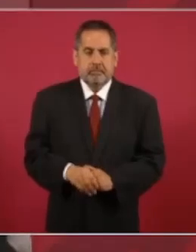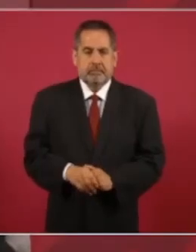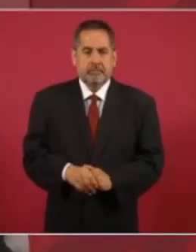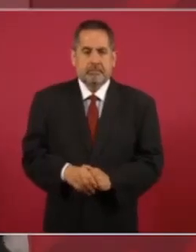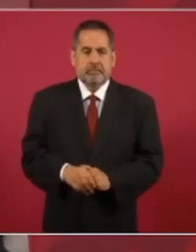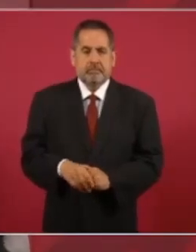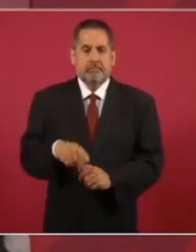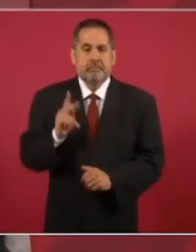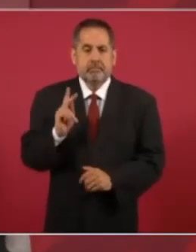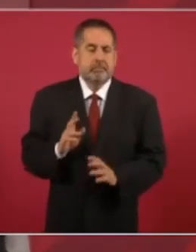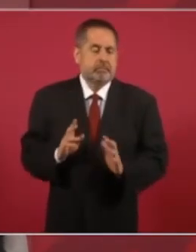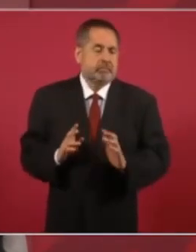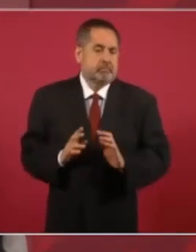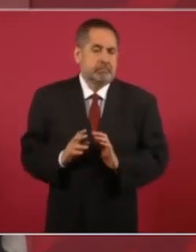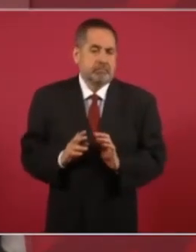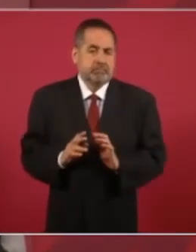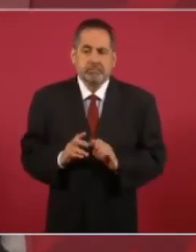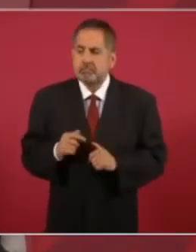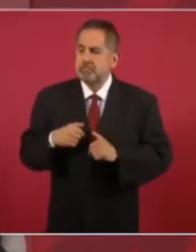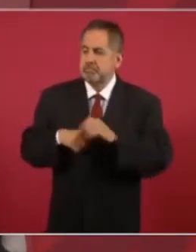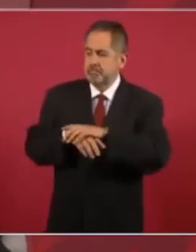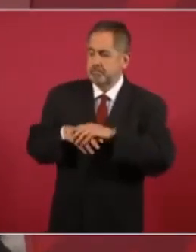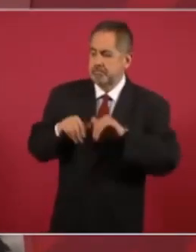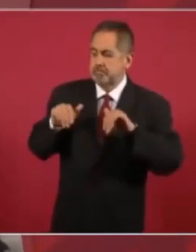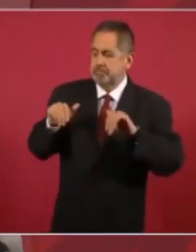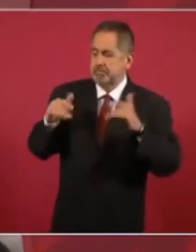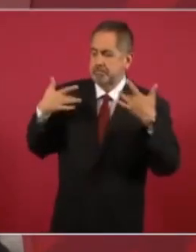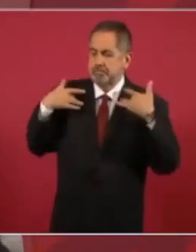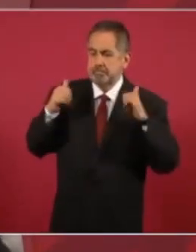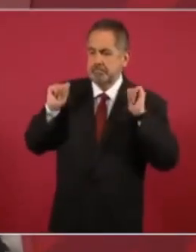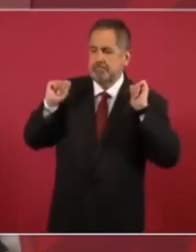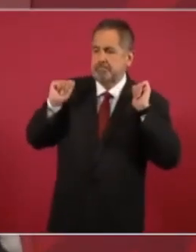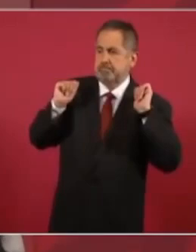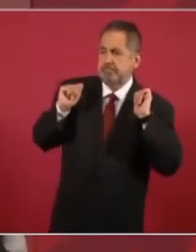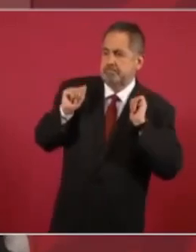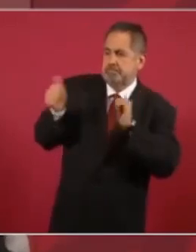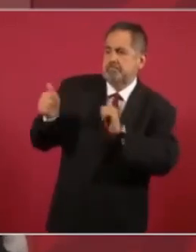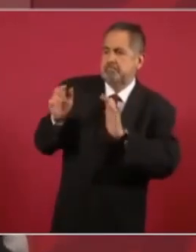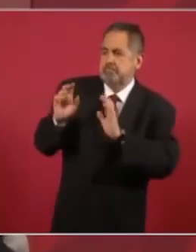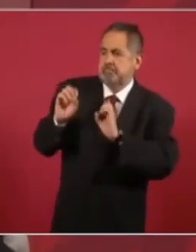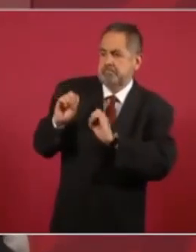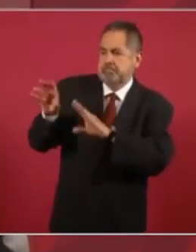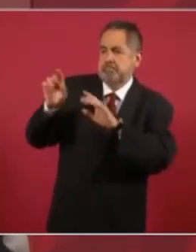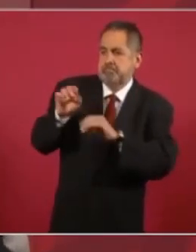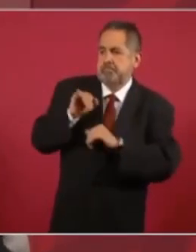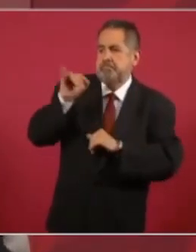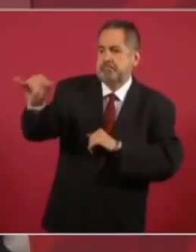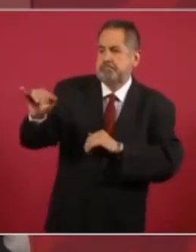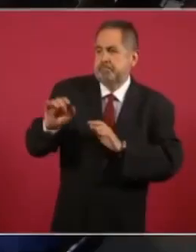Pero a nosotros no nos va a afectar porque estamos lejos.